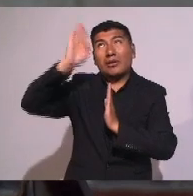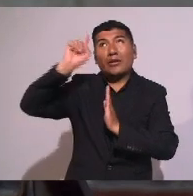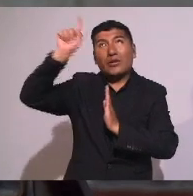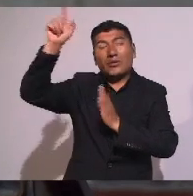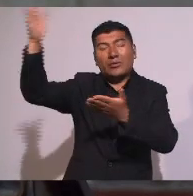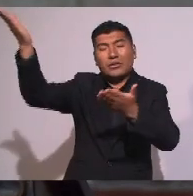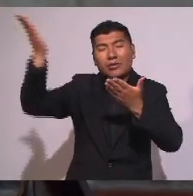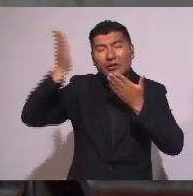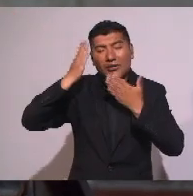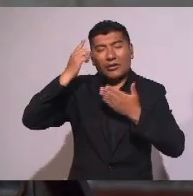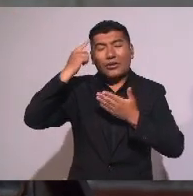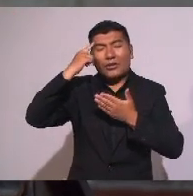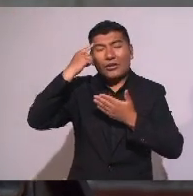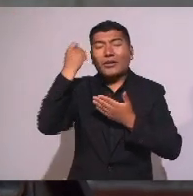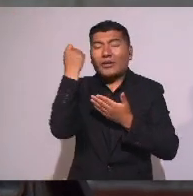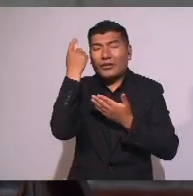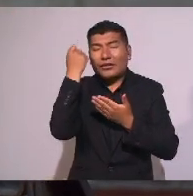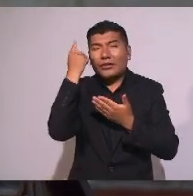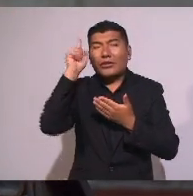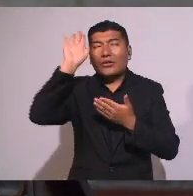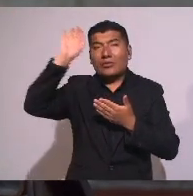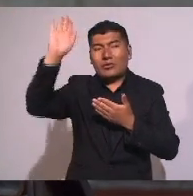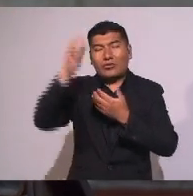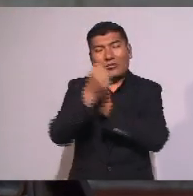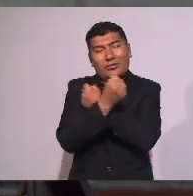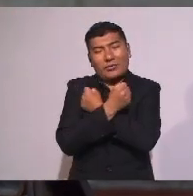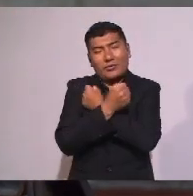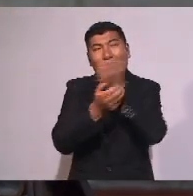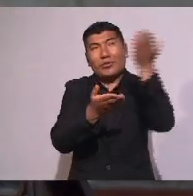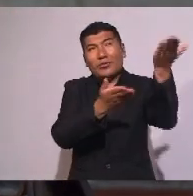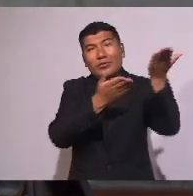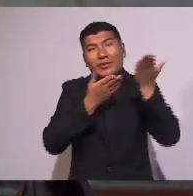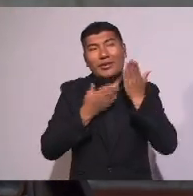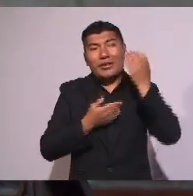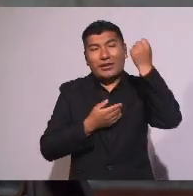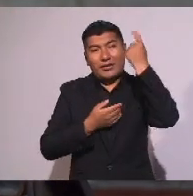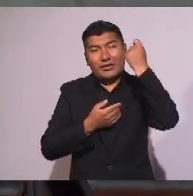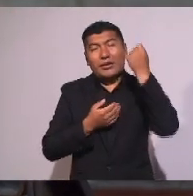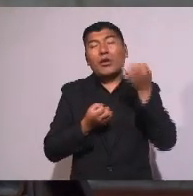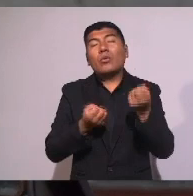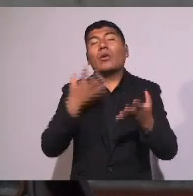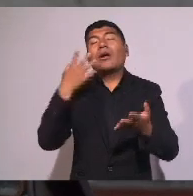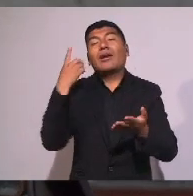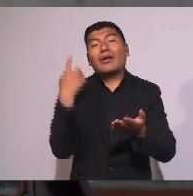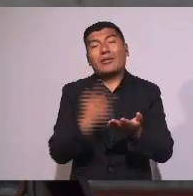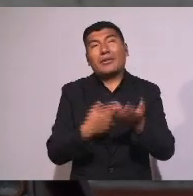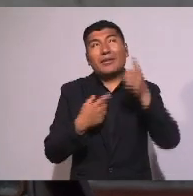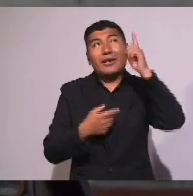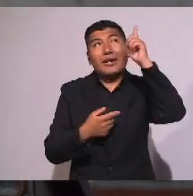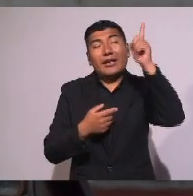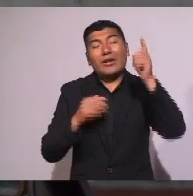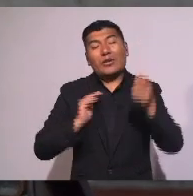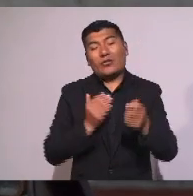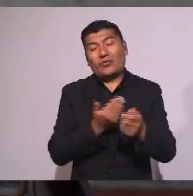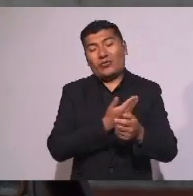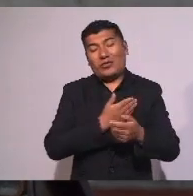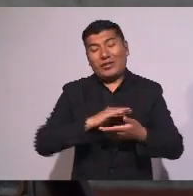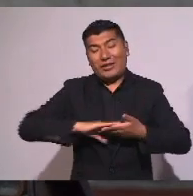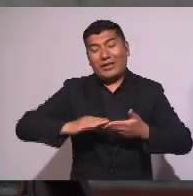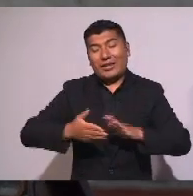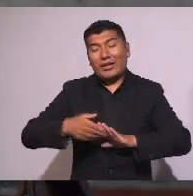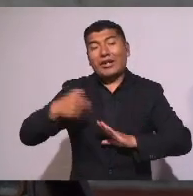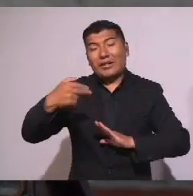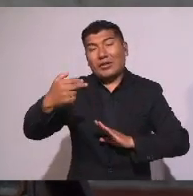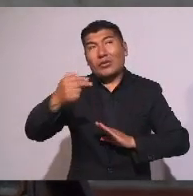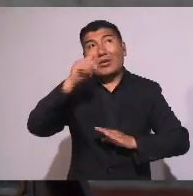entender su gran amor, que nos haga entender cuántas veces Él ha pasado por nuestra historia y que